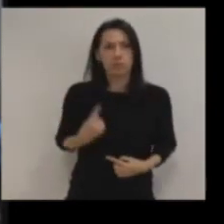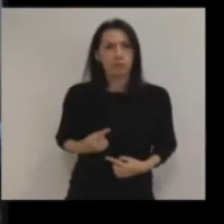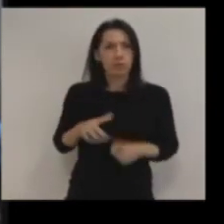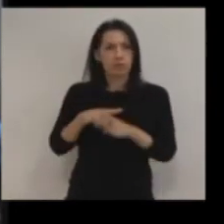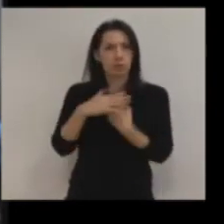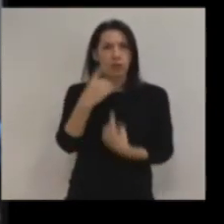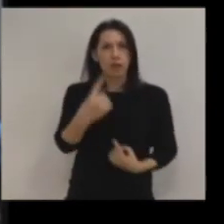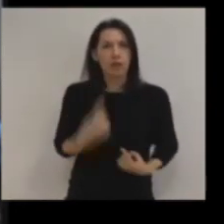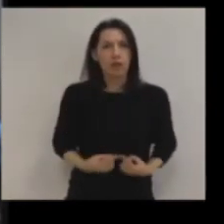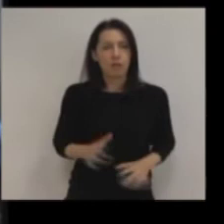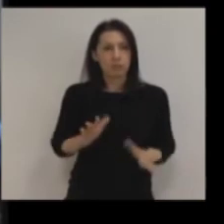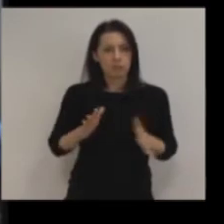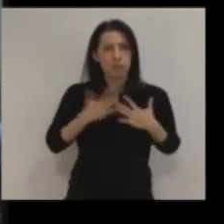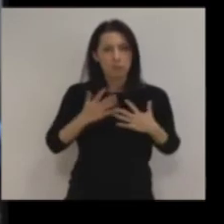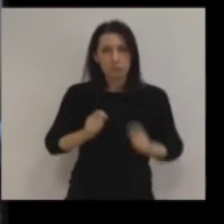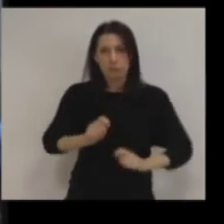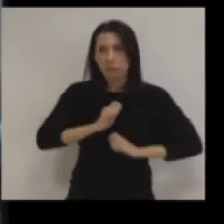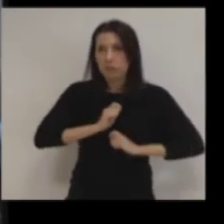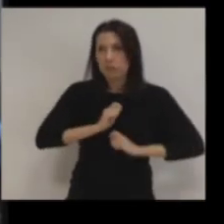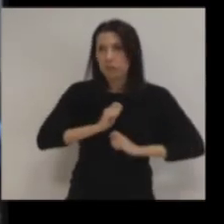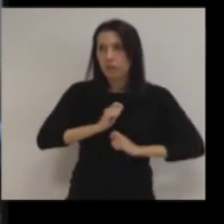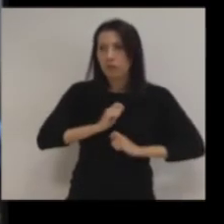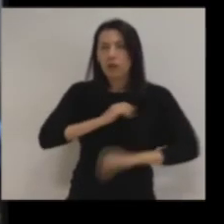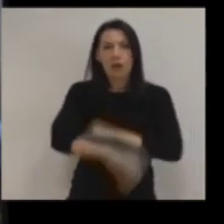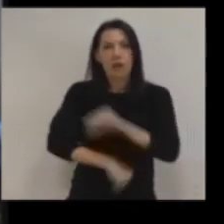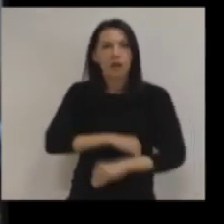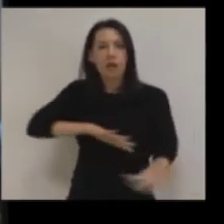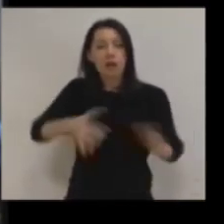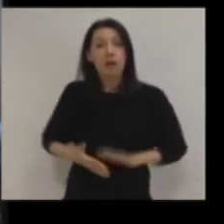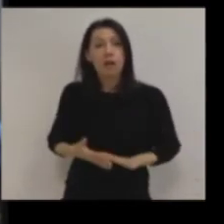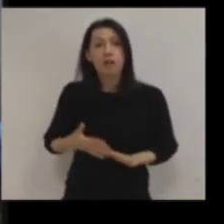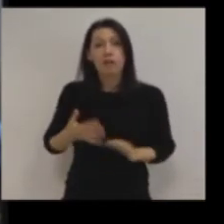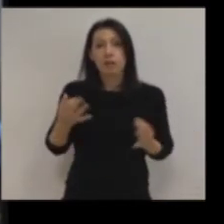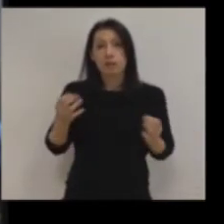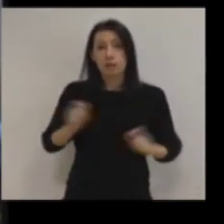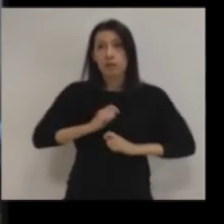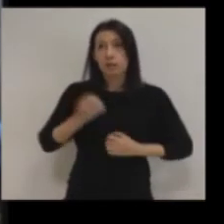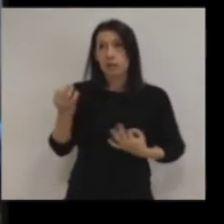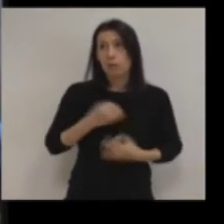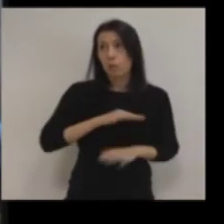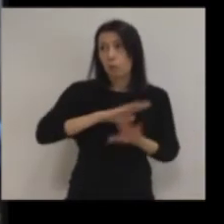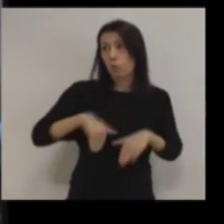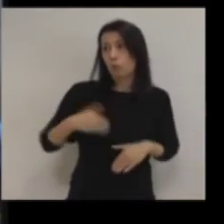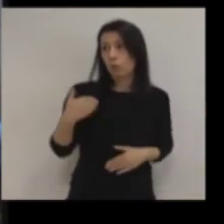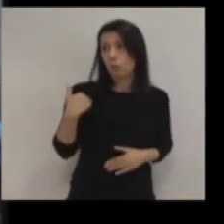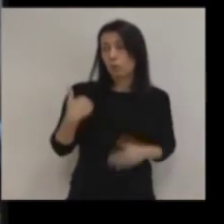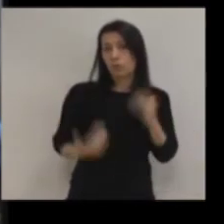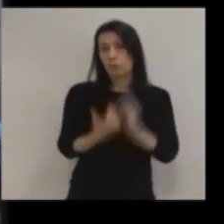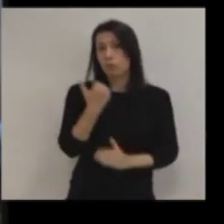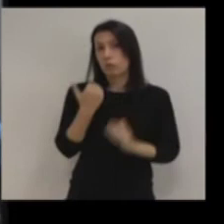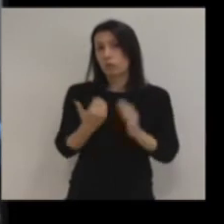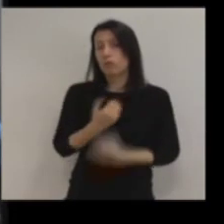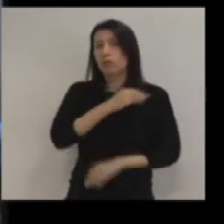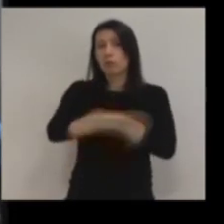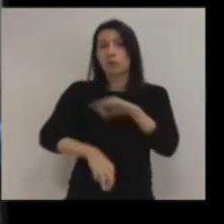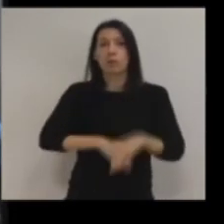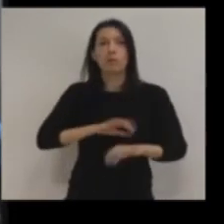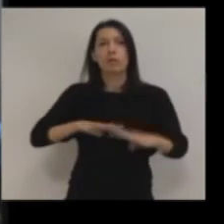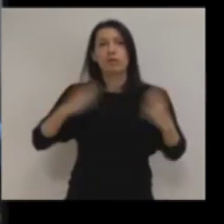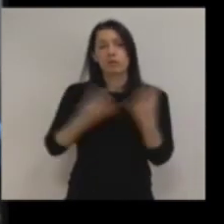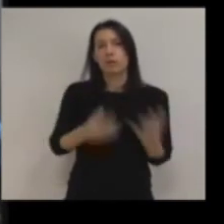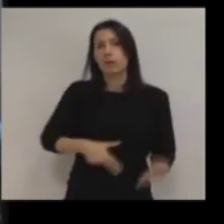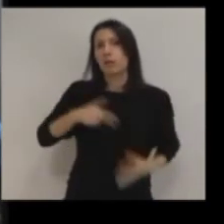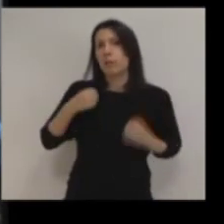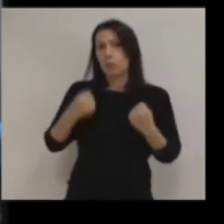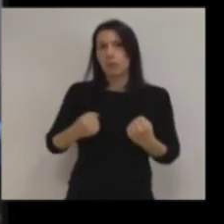que de repente nos empujan a actuar, provocó que en las últimas jornadas que organizó el Consejo General del Poder